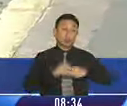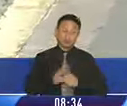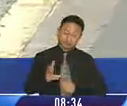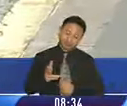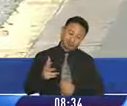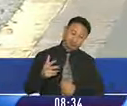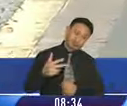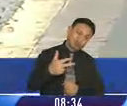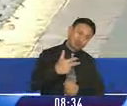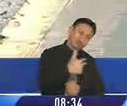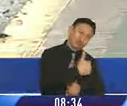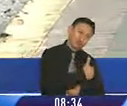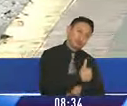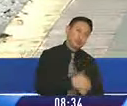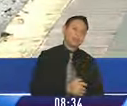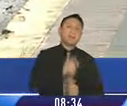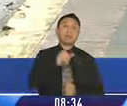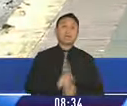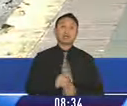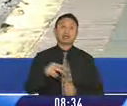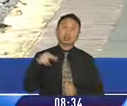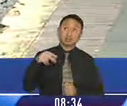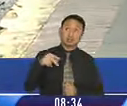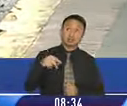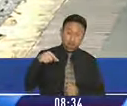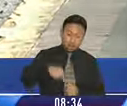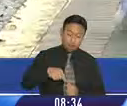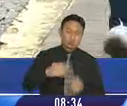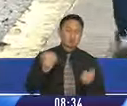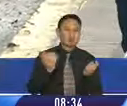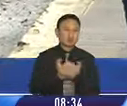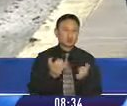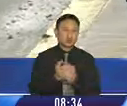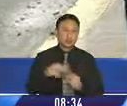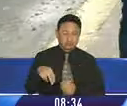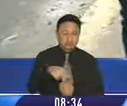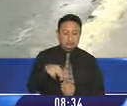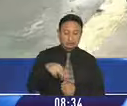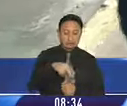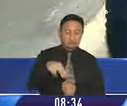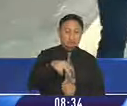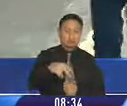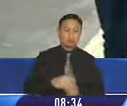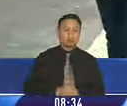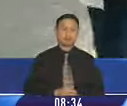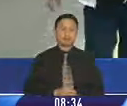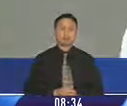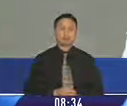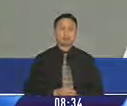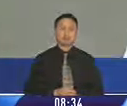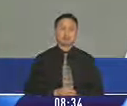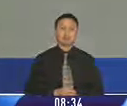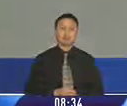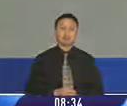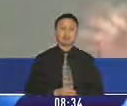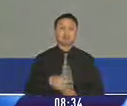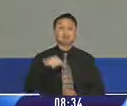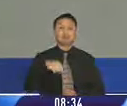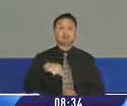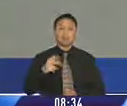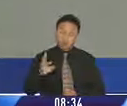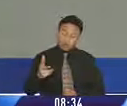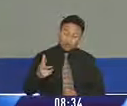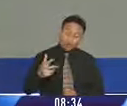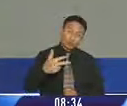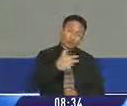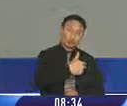pronunciada. Los peatones caminan esquivando restos de la estructura de cemento que permanecen en la vereda. Es que es curva propiamente,